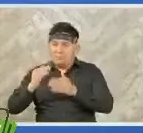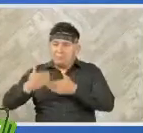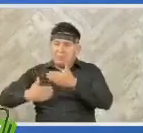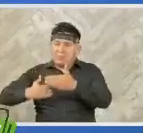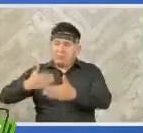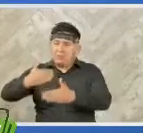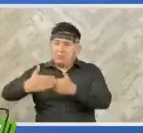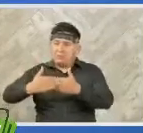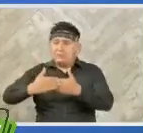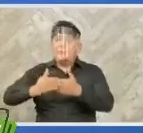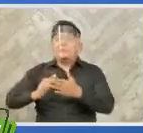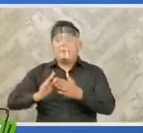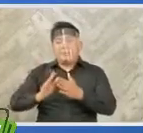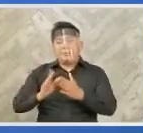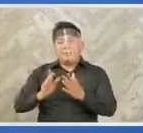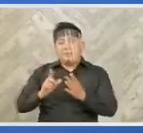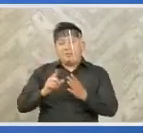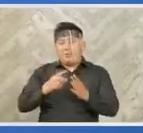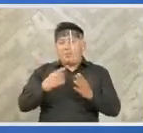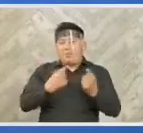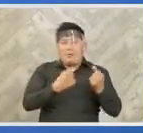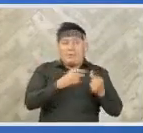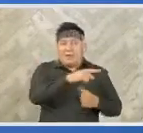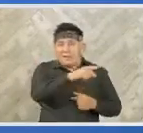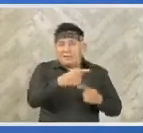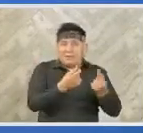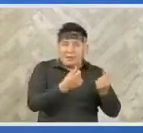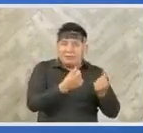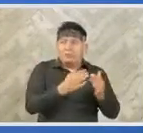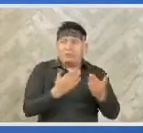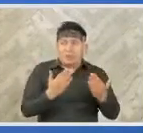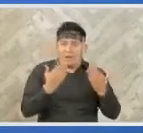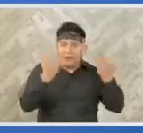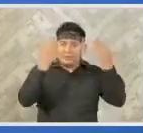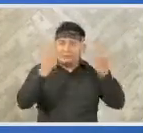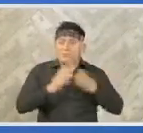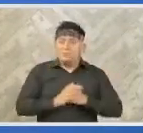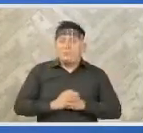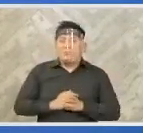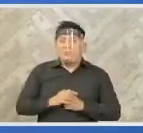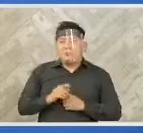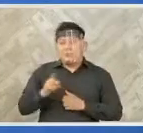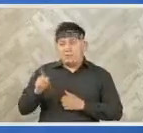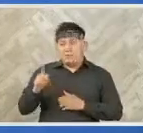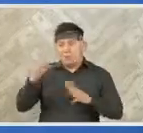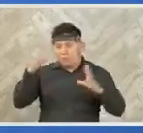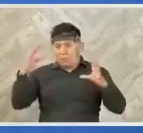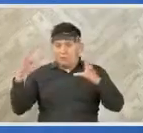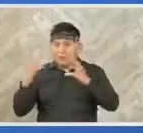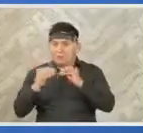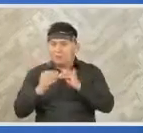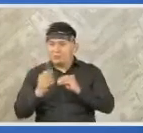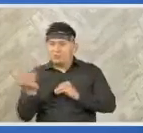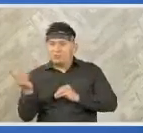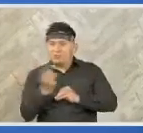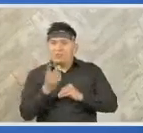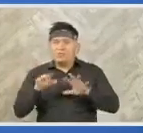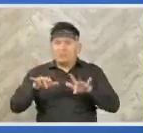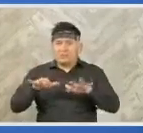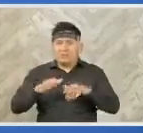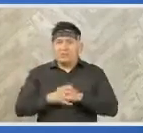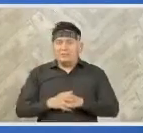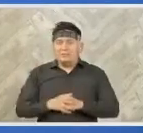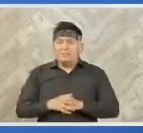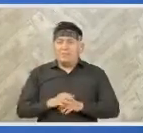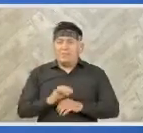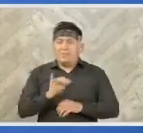en torno a los precios, ¿no? Y decías hace un momento, el trabajo fue articulado con Banco del Progreso. Así que hago la misma